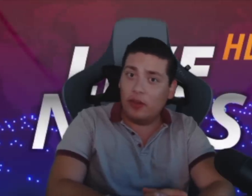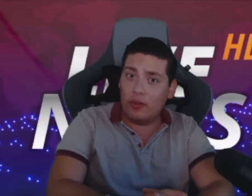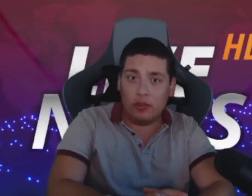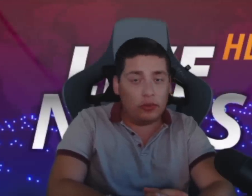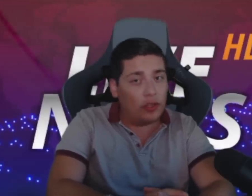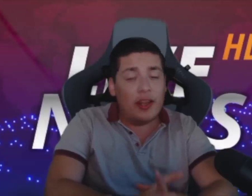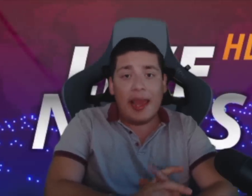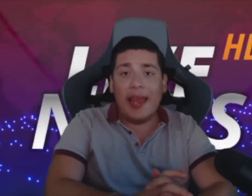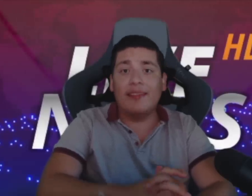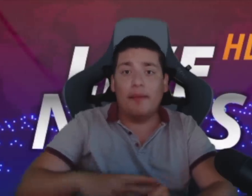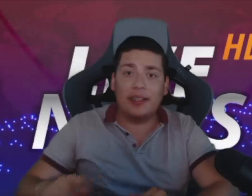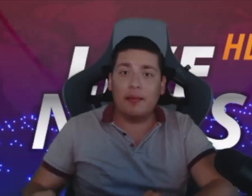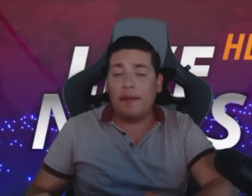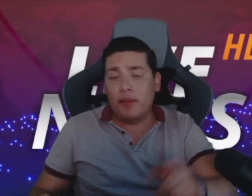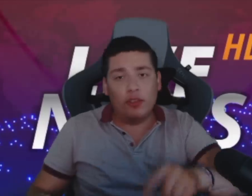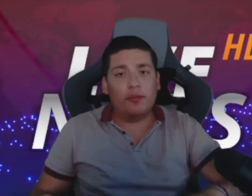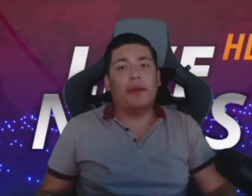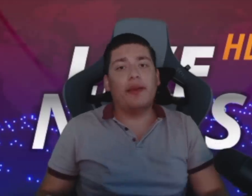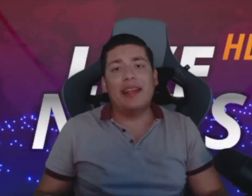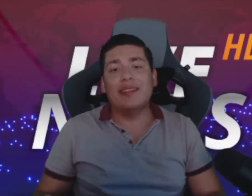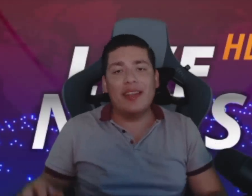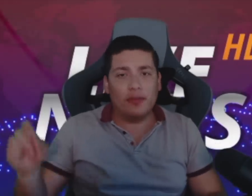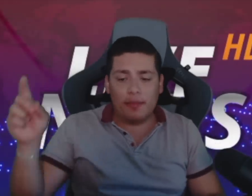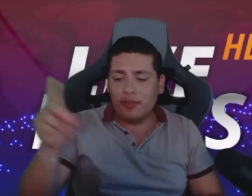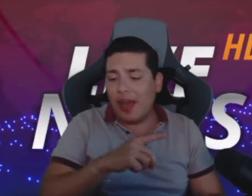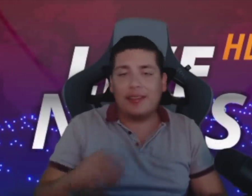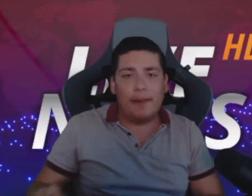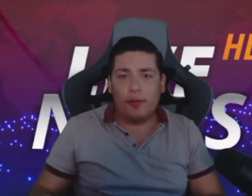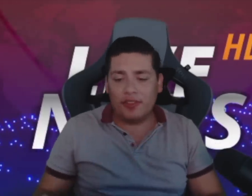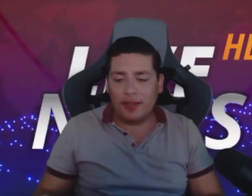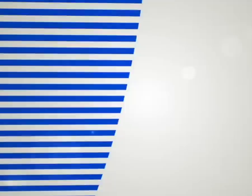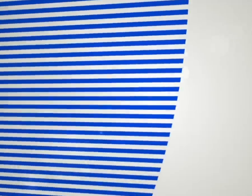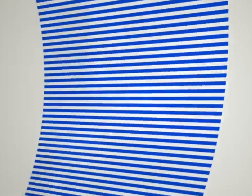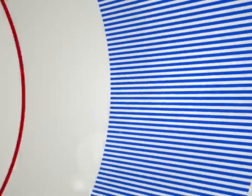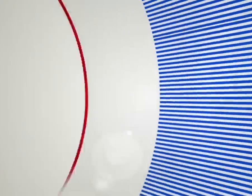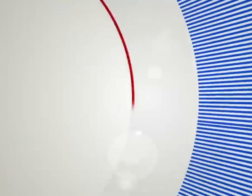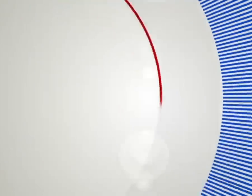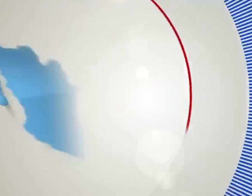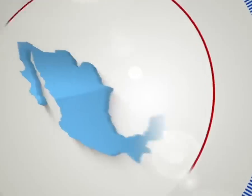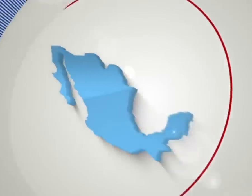caso la Constitución es la máxima. Yo soy Pepe Ramírez y nos vemos hasta la próxima.